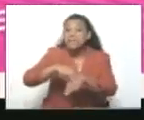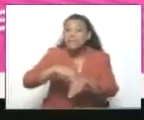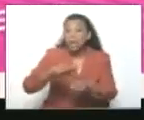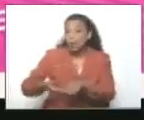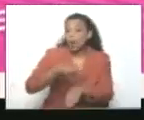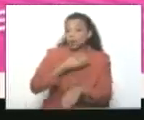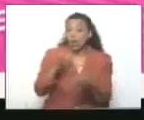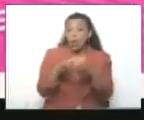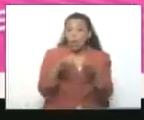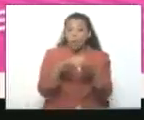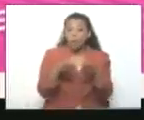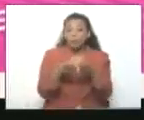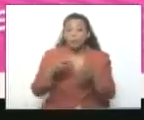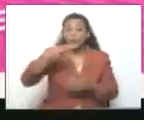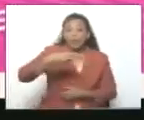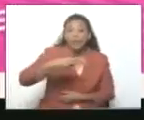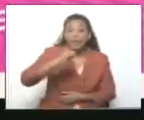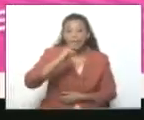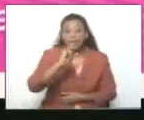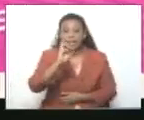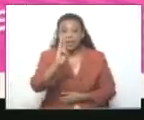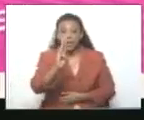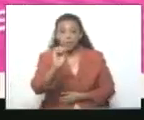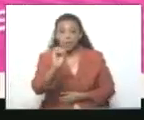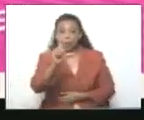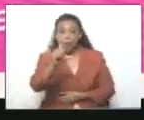el compañero Hipólito Abreu,